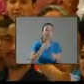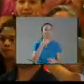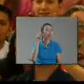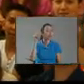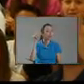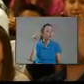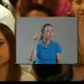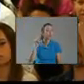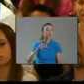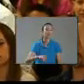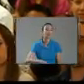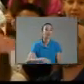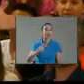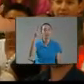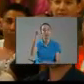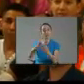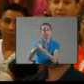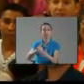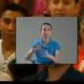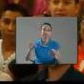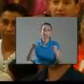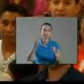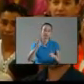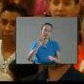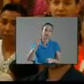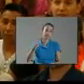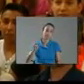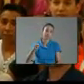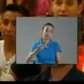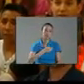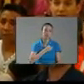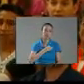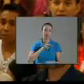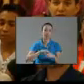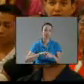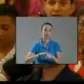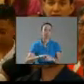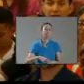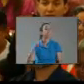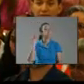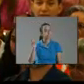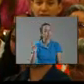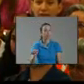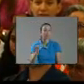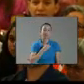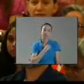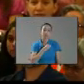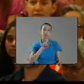Levante sus manos y cánteselo al Señor con todo su corazón.